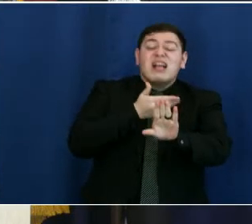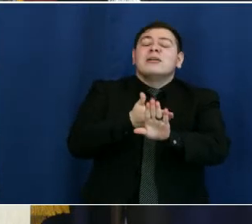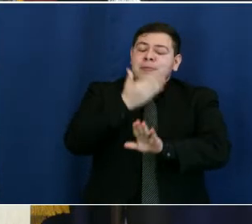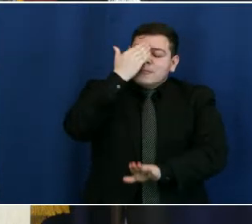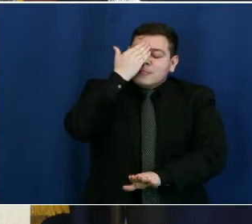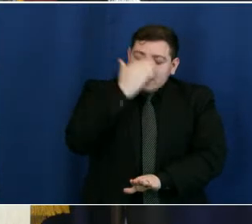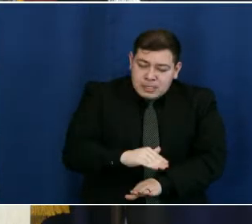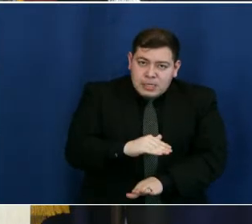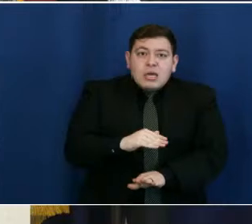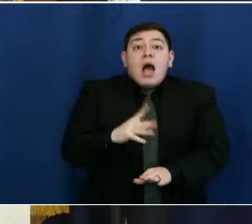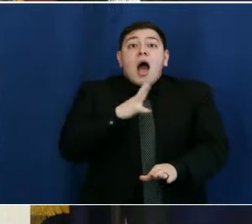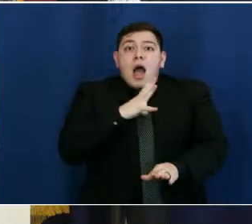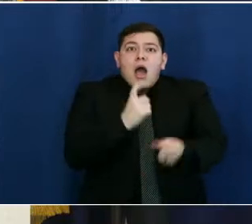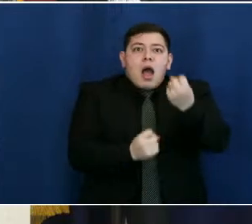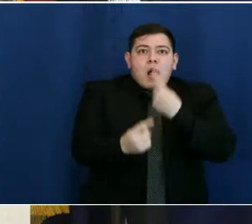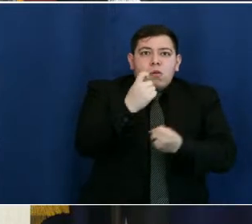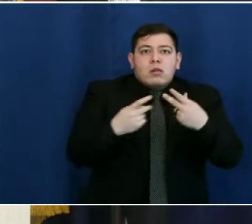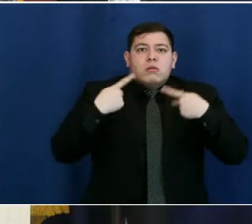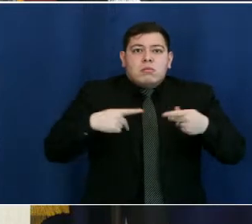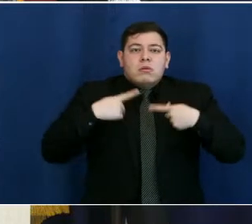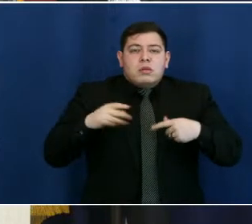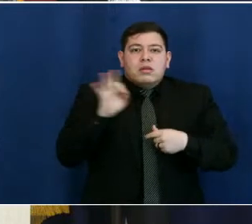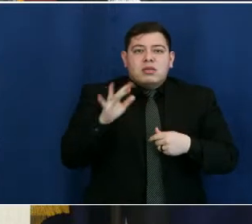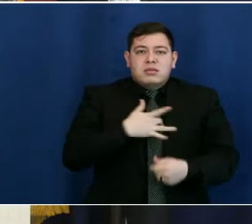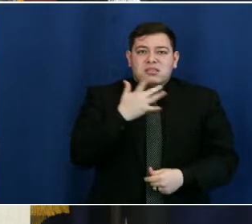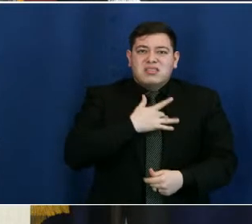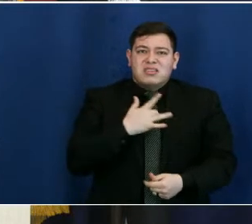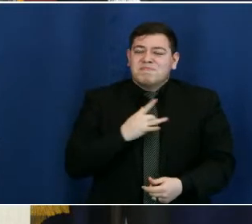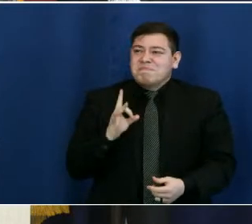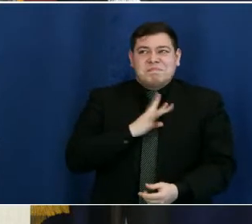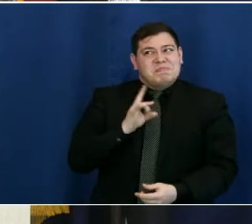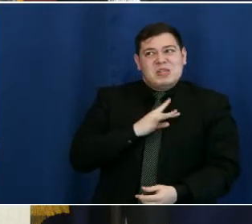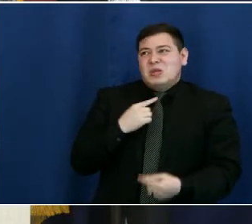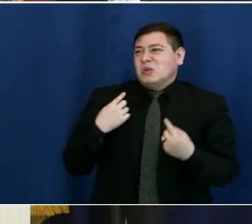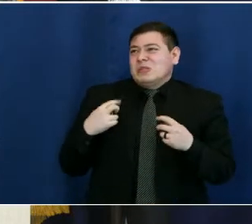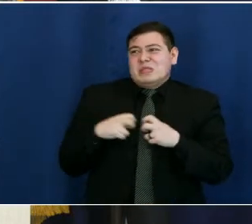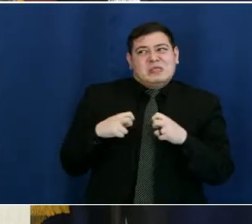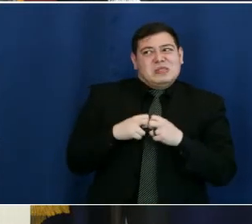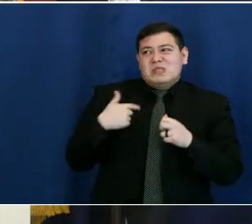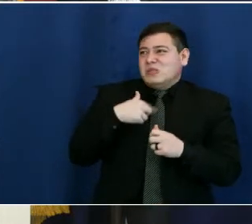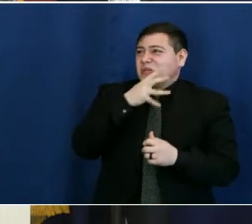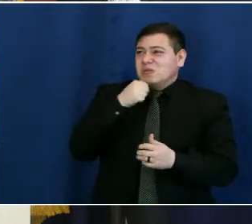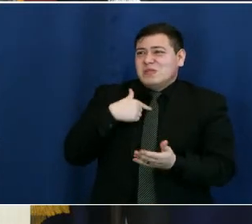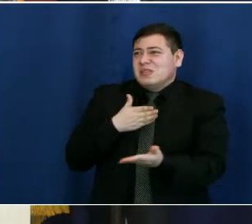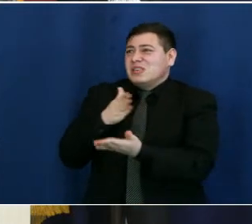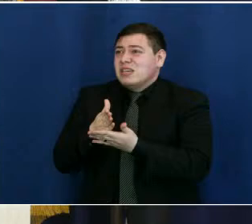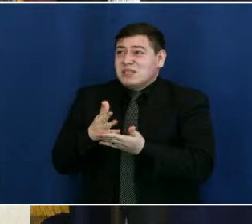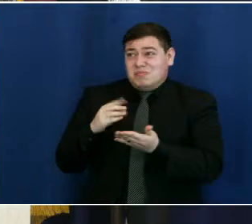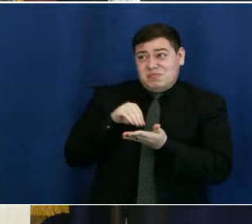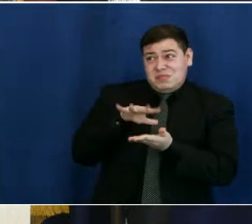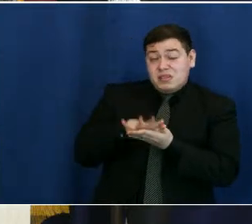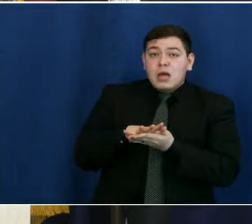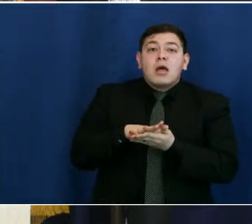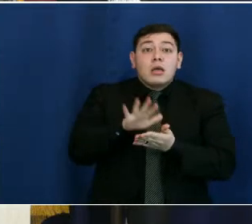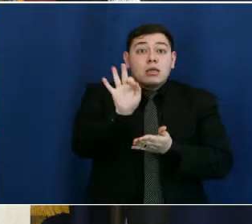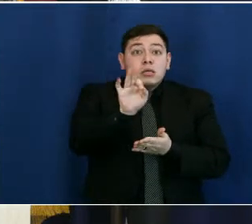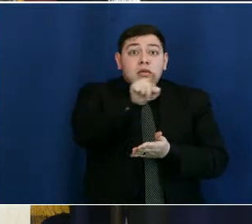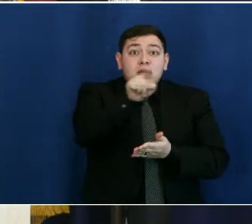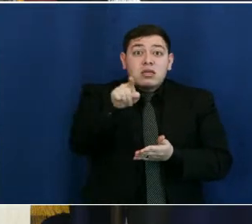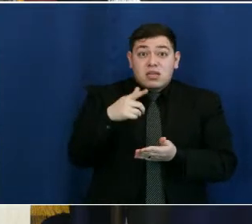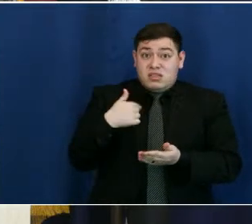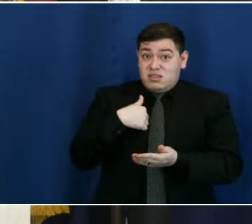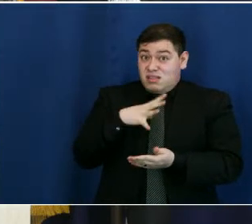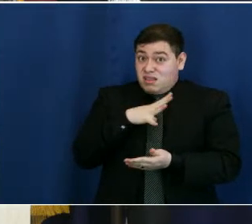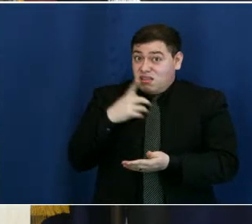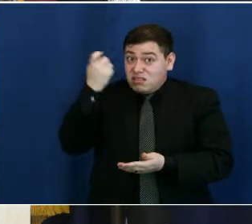que hay personas que tienen dudas ya que han escuchado que a la hora de hacer su cita piden seguro médico. Si usted no tiene seguro